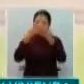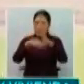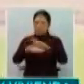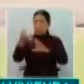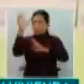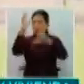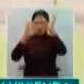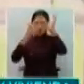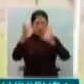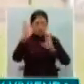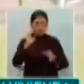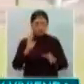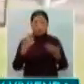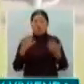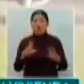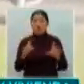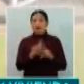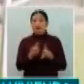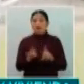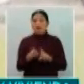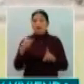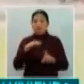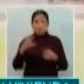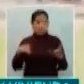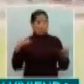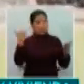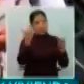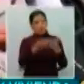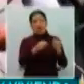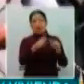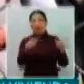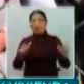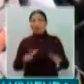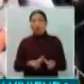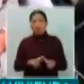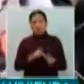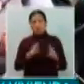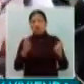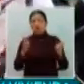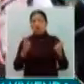llegado inclusive a lugares donde existen